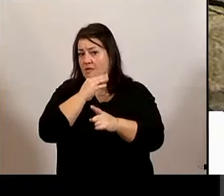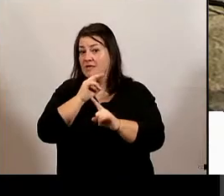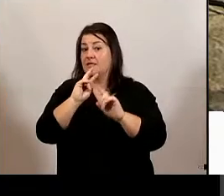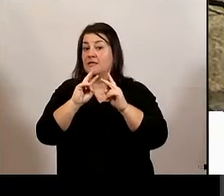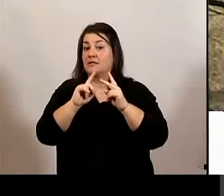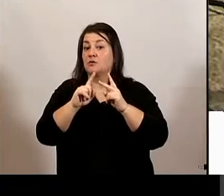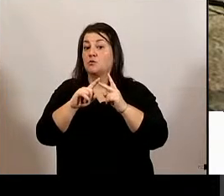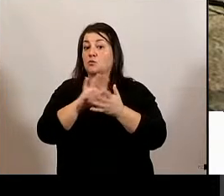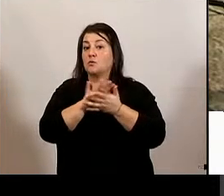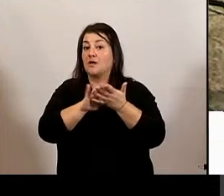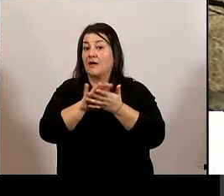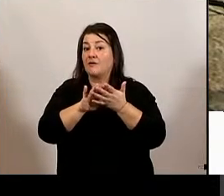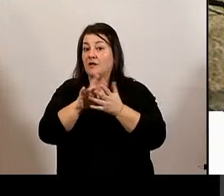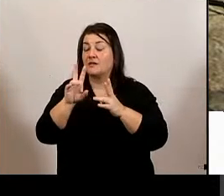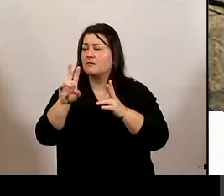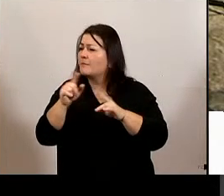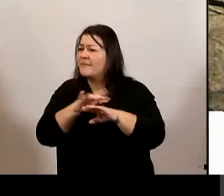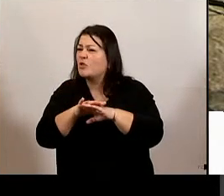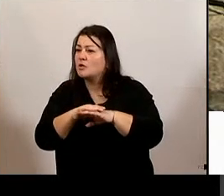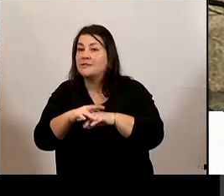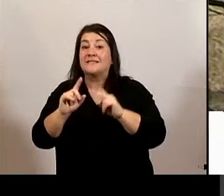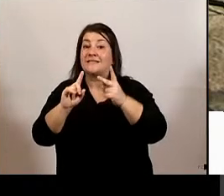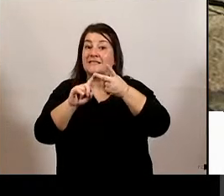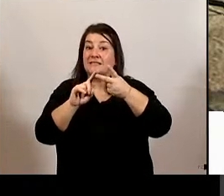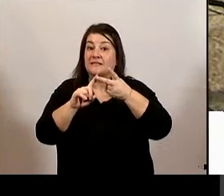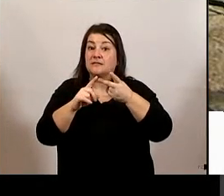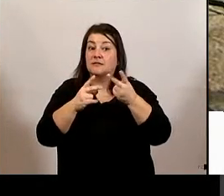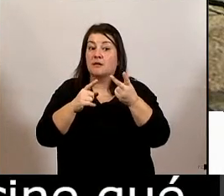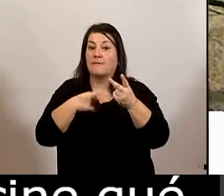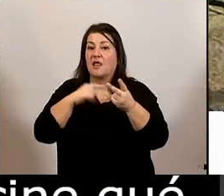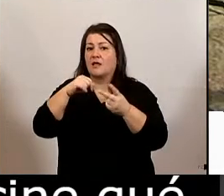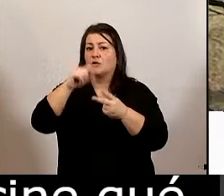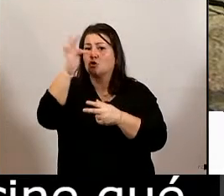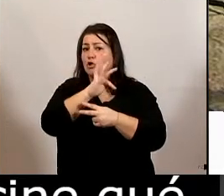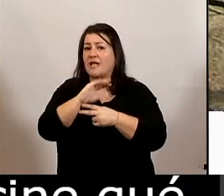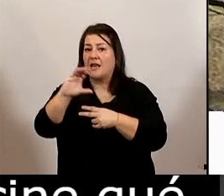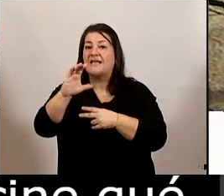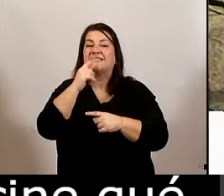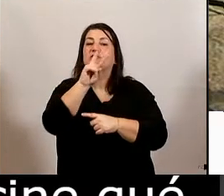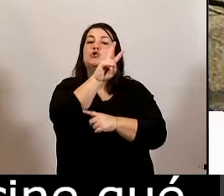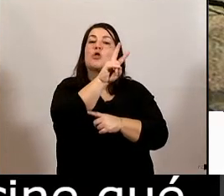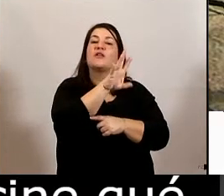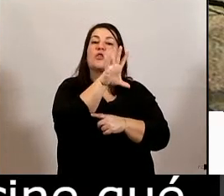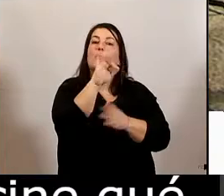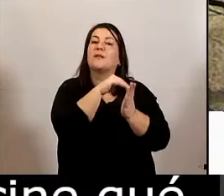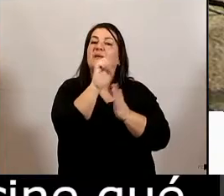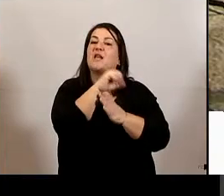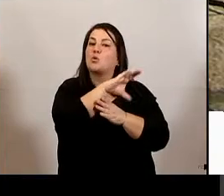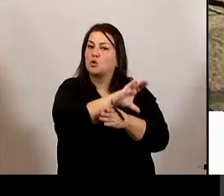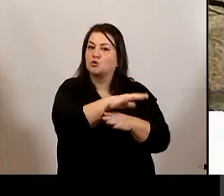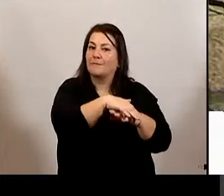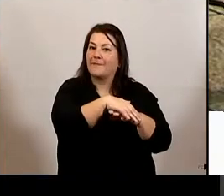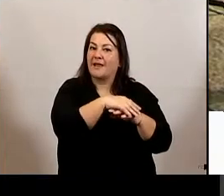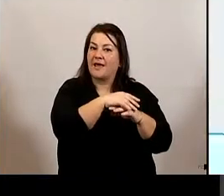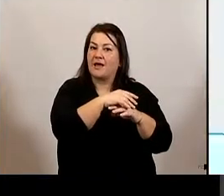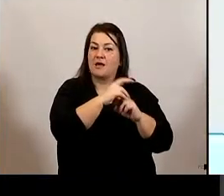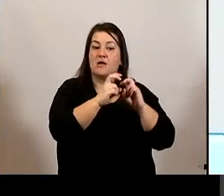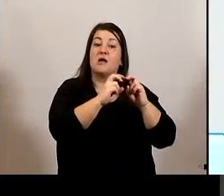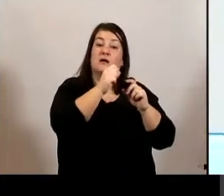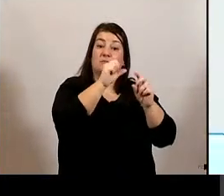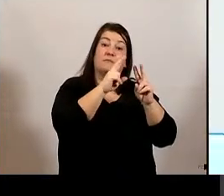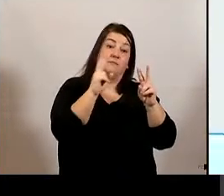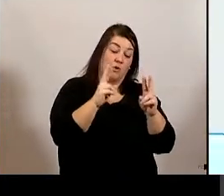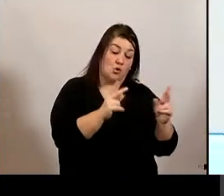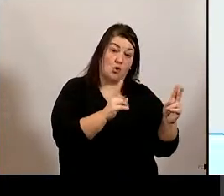cine qué montante global tienen? ¿Perdón? ¿Las ayudas al cine qué montante global tienen? Sí, los hemos dicho, 250.000 euros para largometraje, 50.000